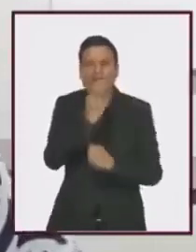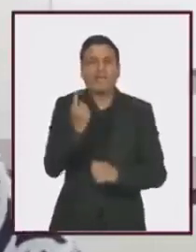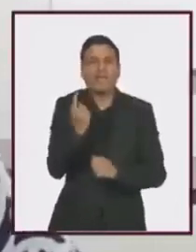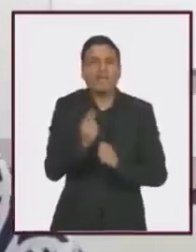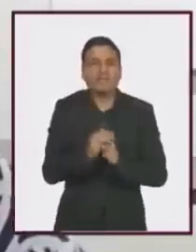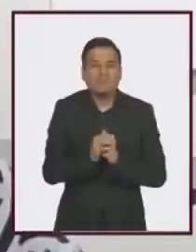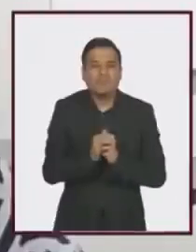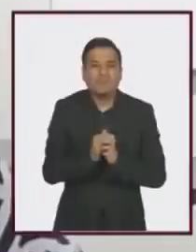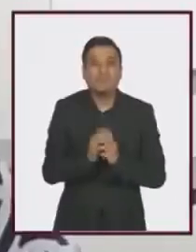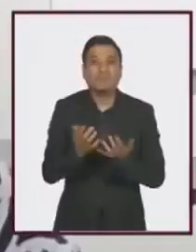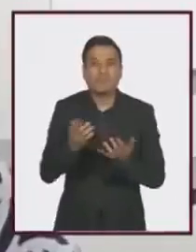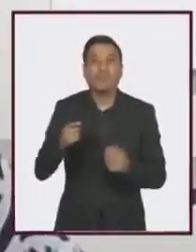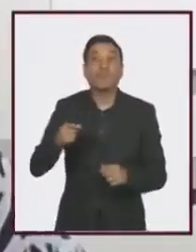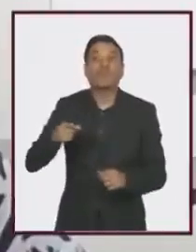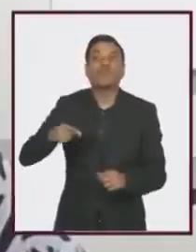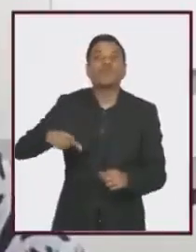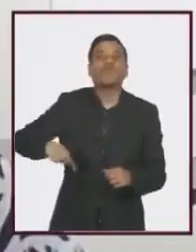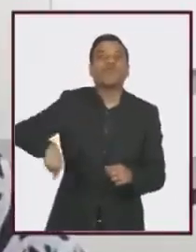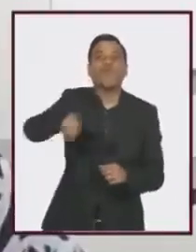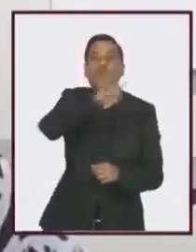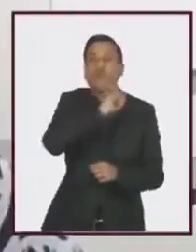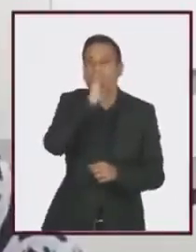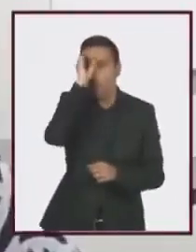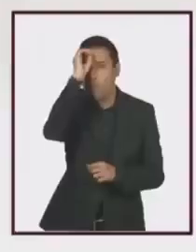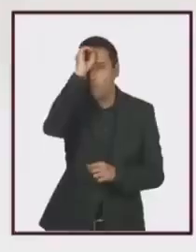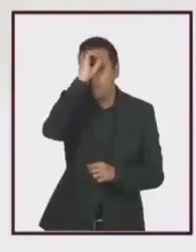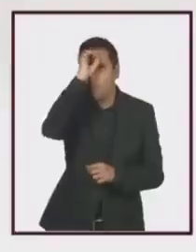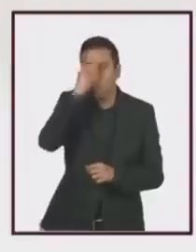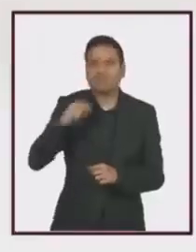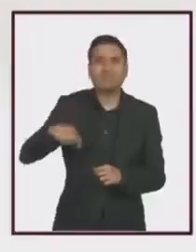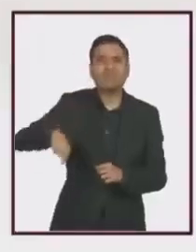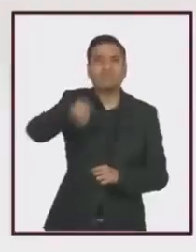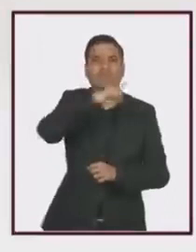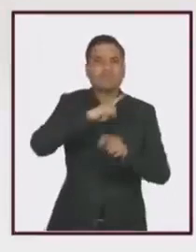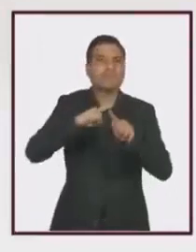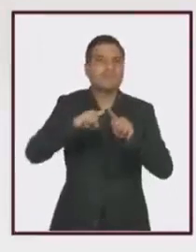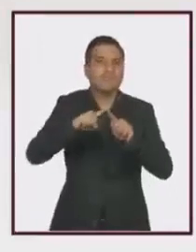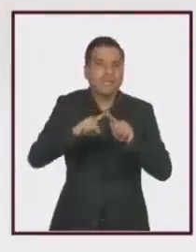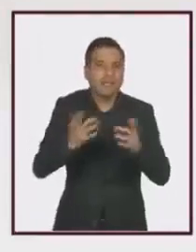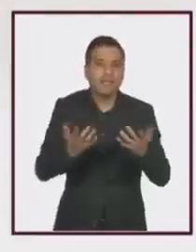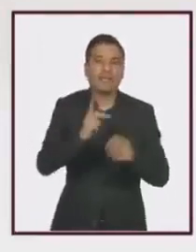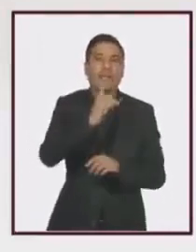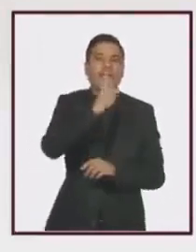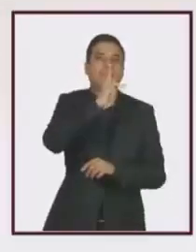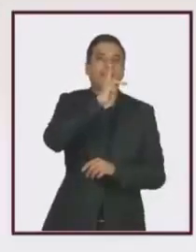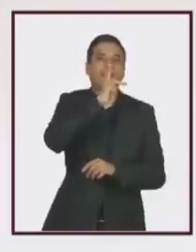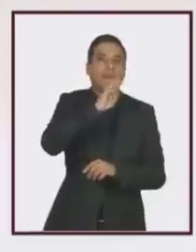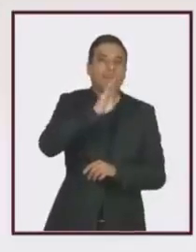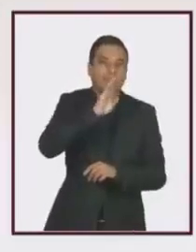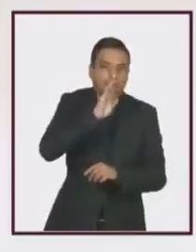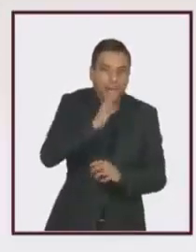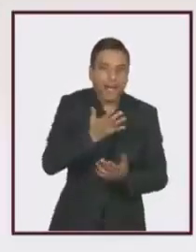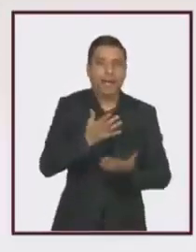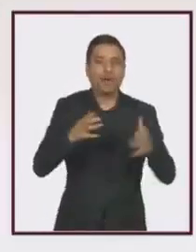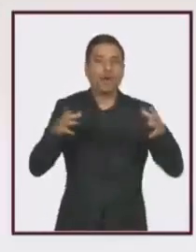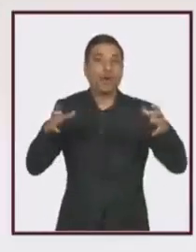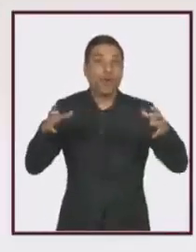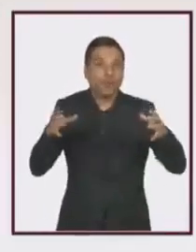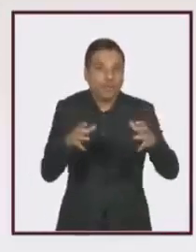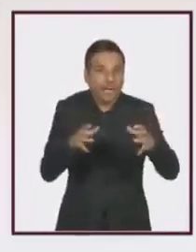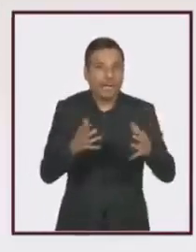las voces también de las madres, de los padres, de la comunidad, acerca de